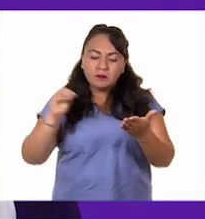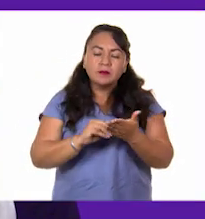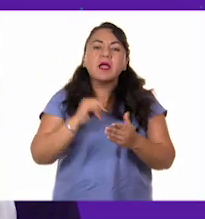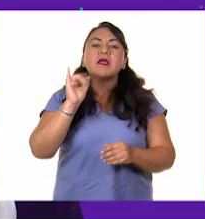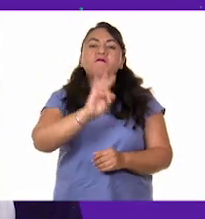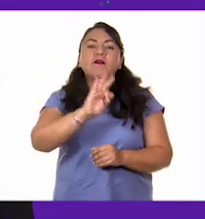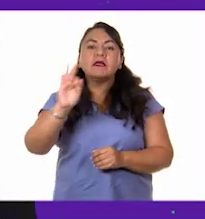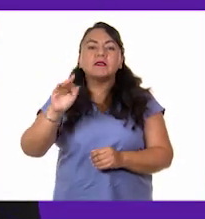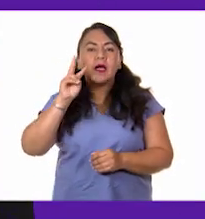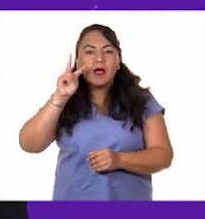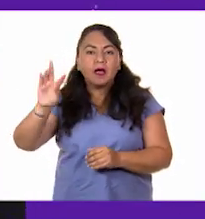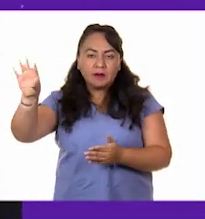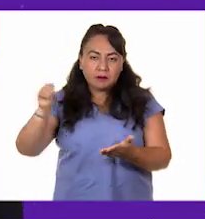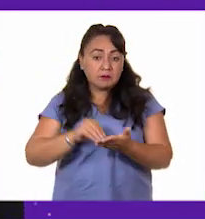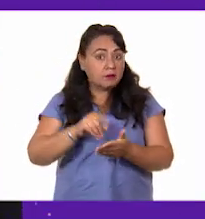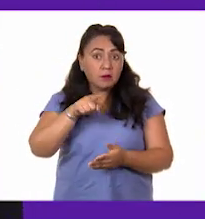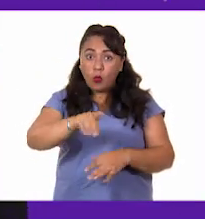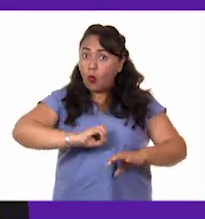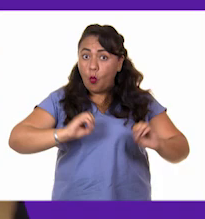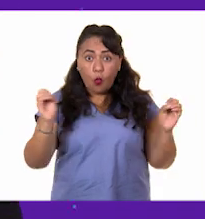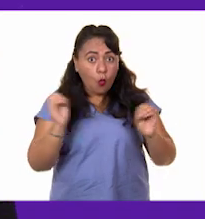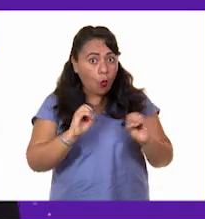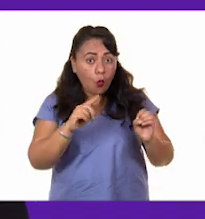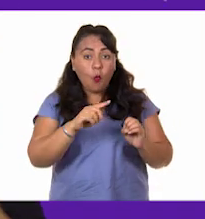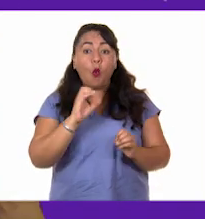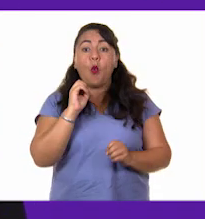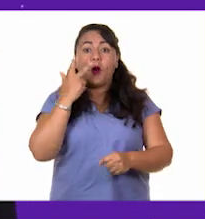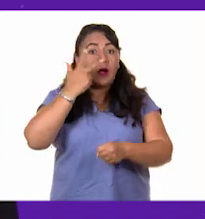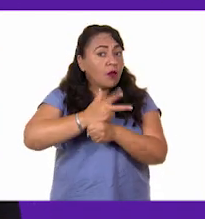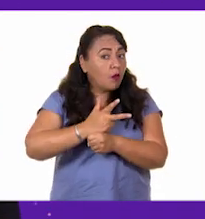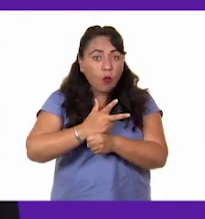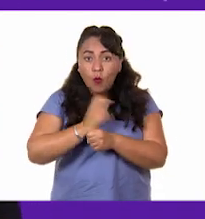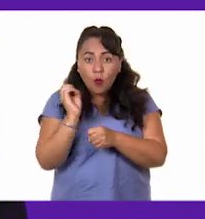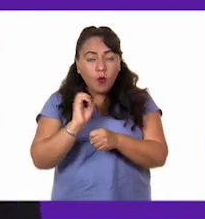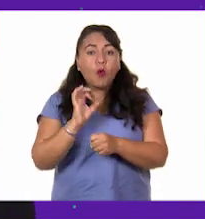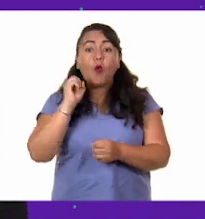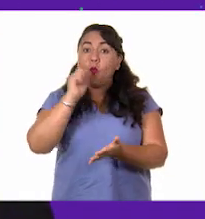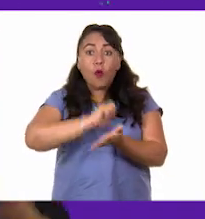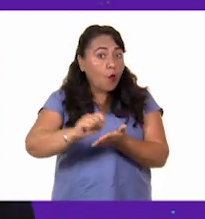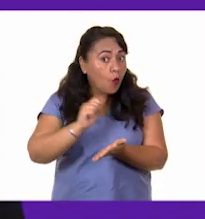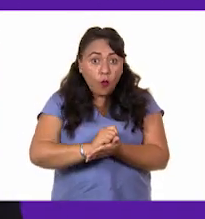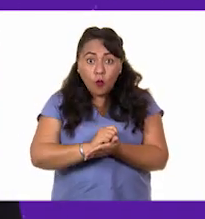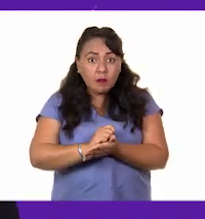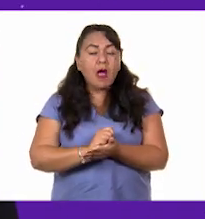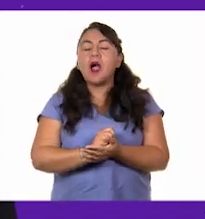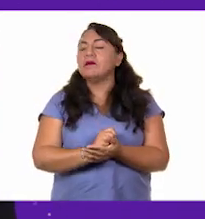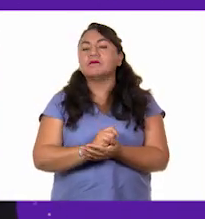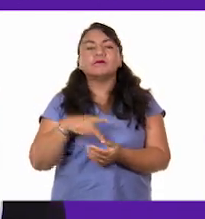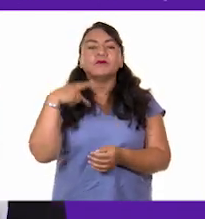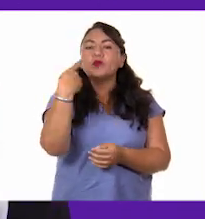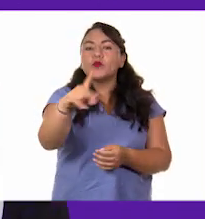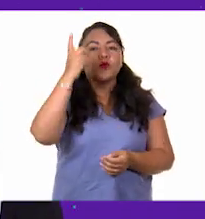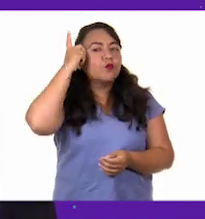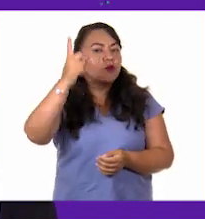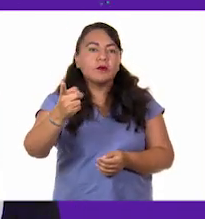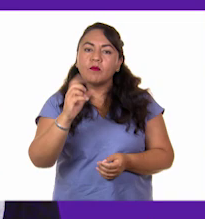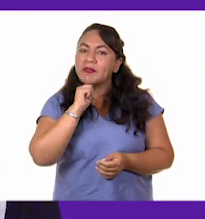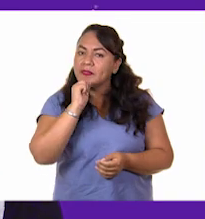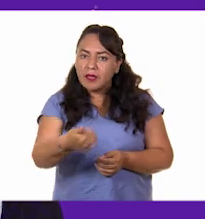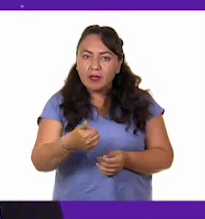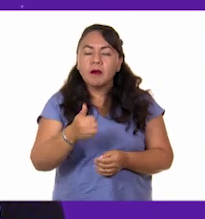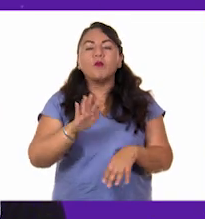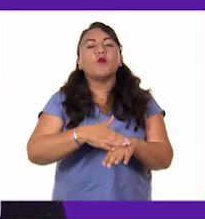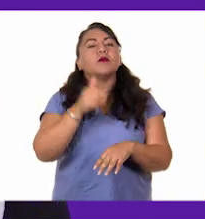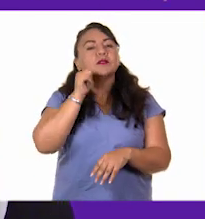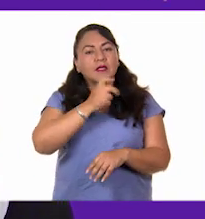de consulta. Si tú no lo hiciste, grabaste o escribiste, entonces no te pertenece. Así que recuerda